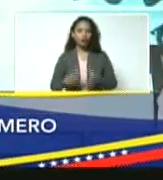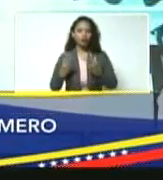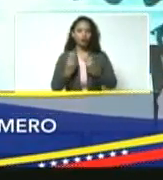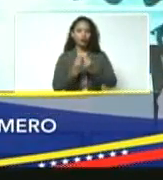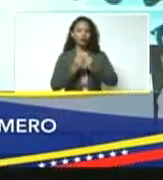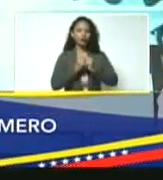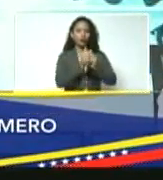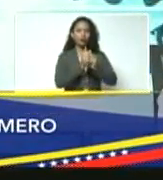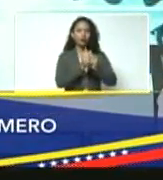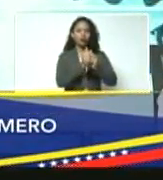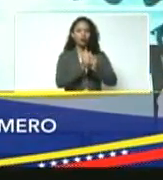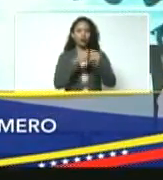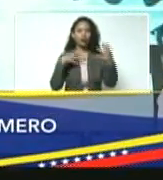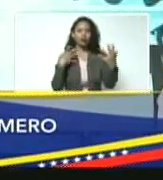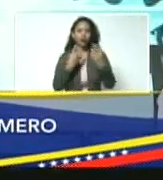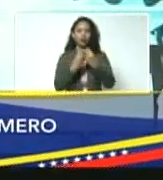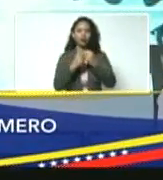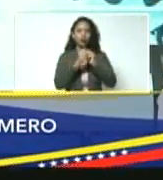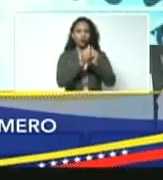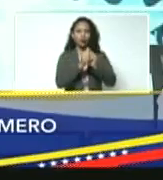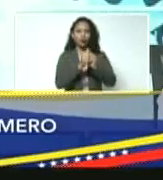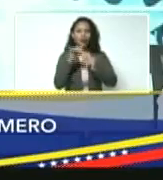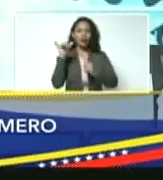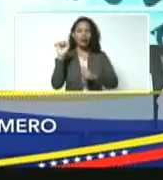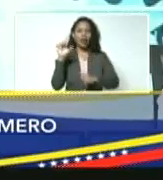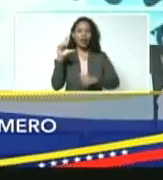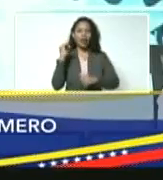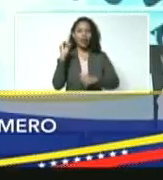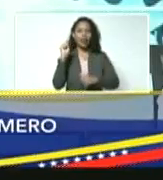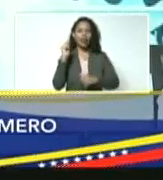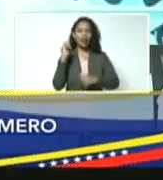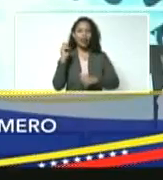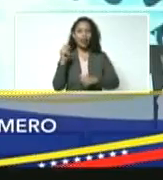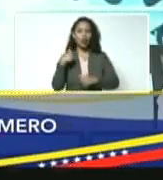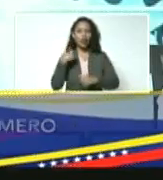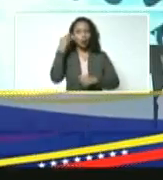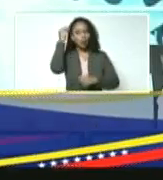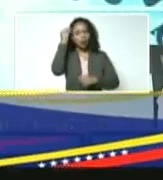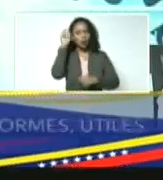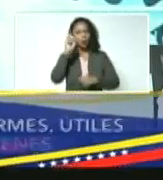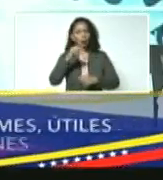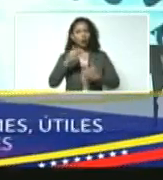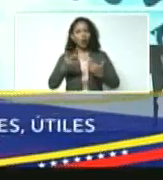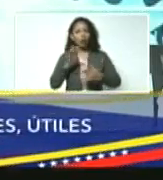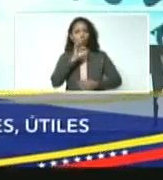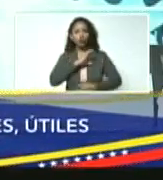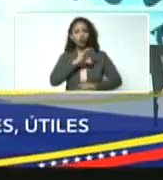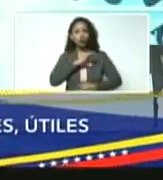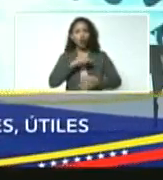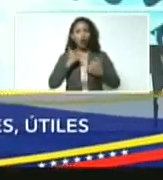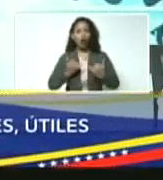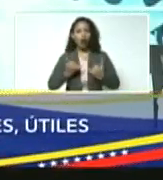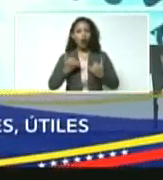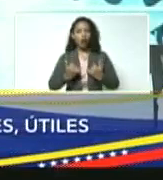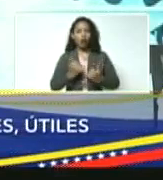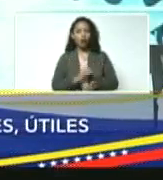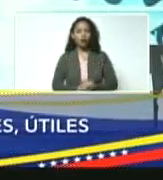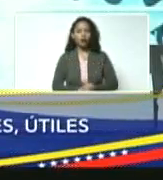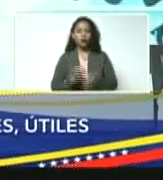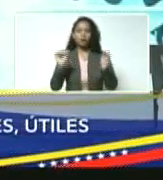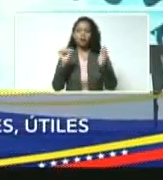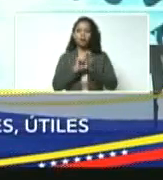Acompañándome, acompañándonos. Y Yelitza, yo también pensaba que en la sociedad actual,